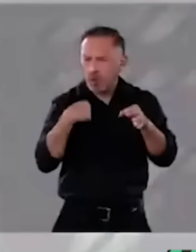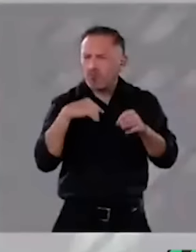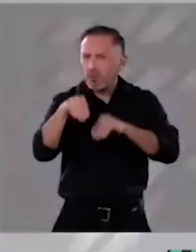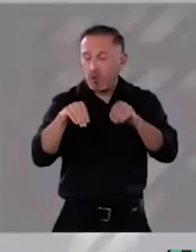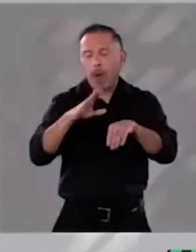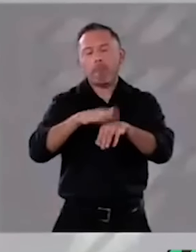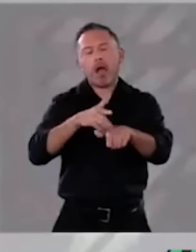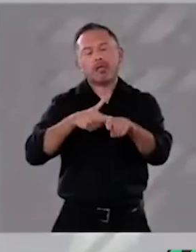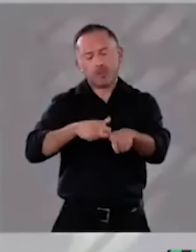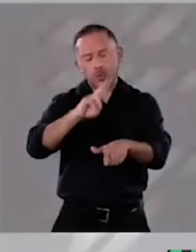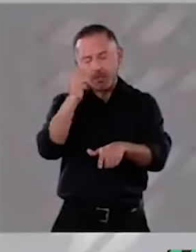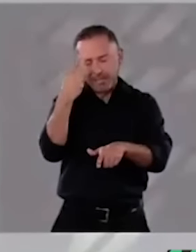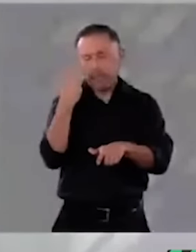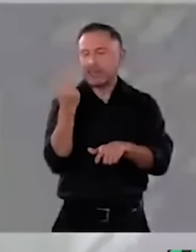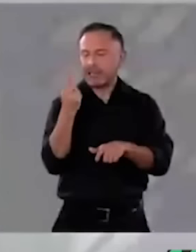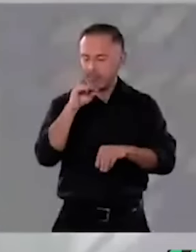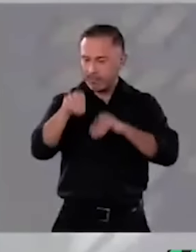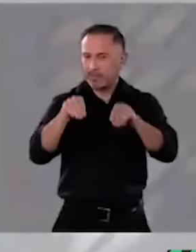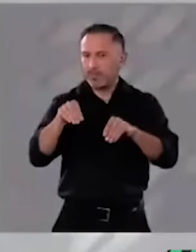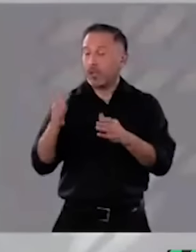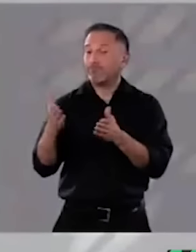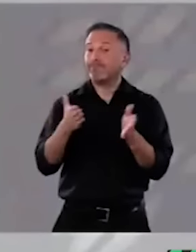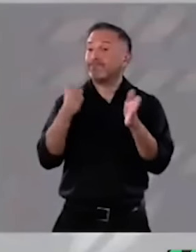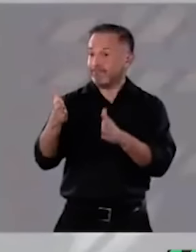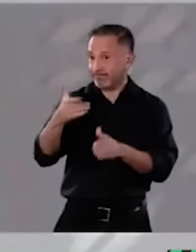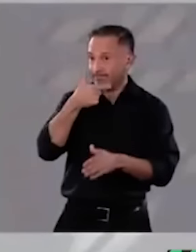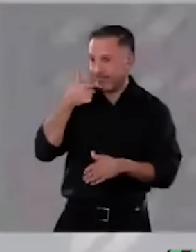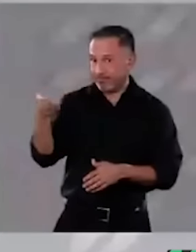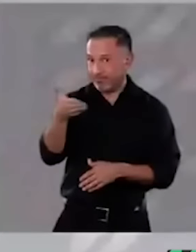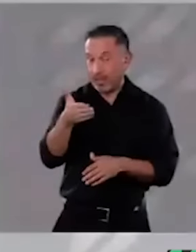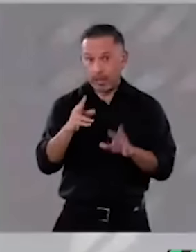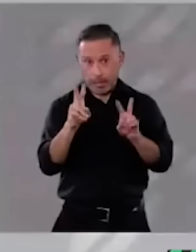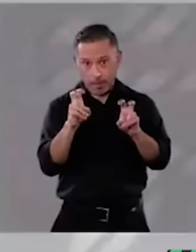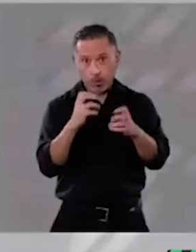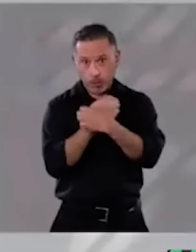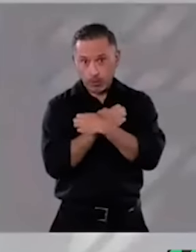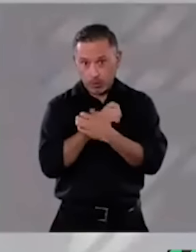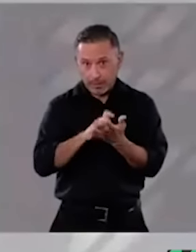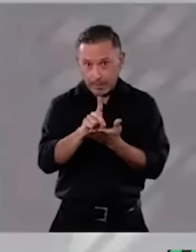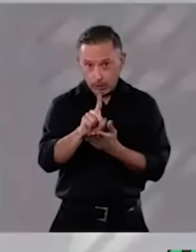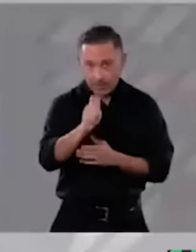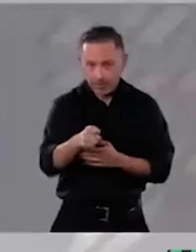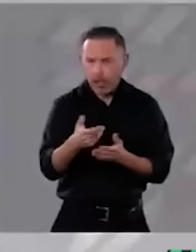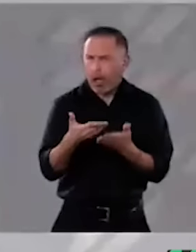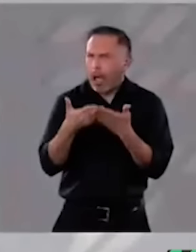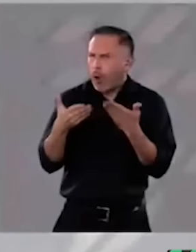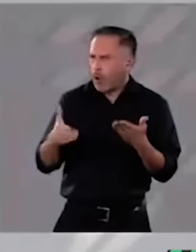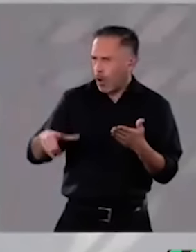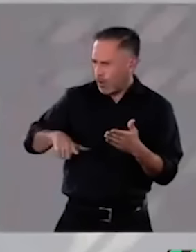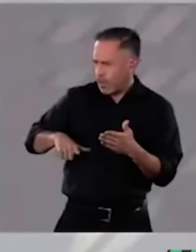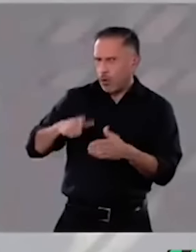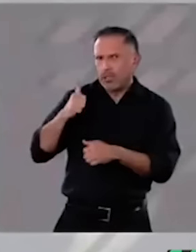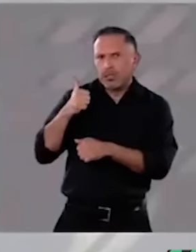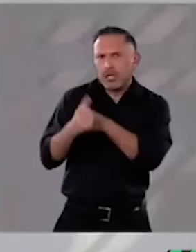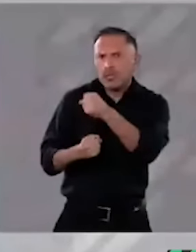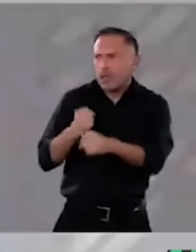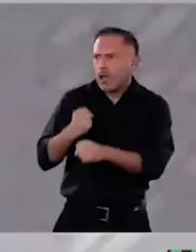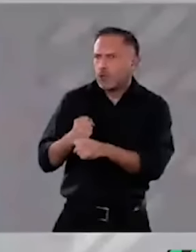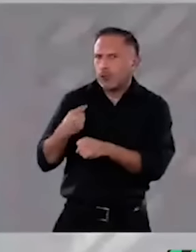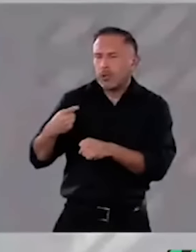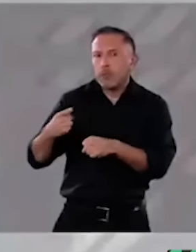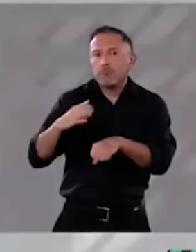Jorge. Si la educación es un derecho, ¿por qué este sexenio es el sexenio en el que más jóvenes